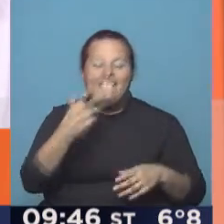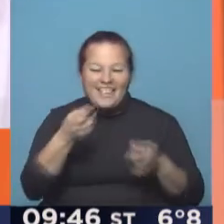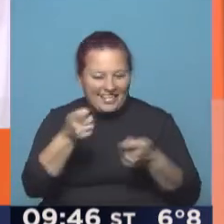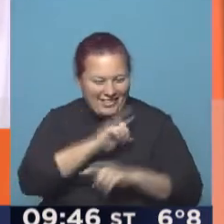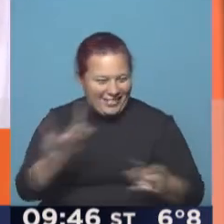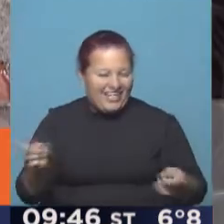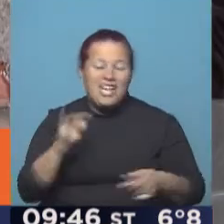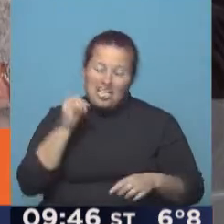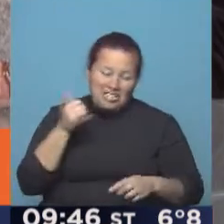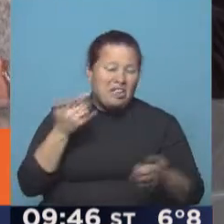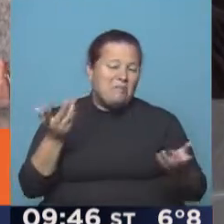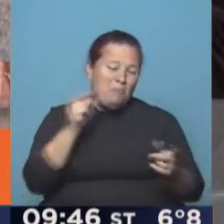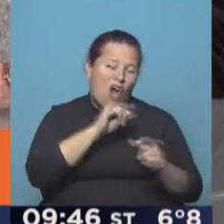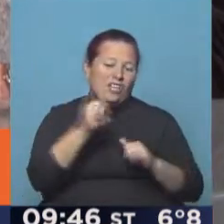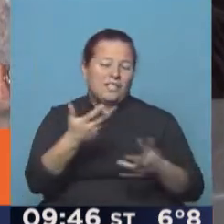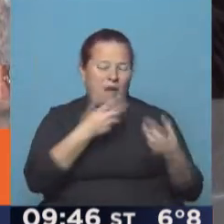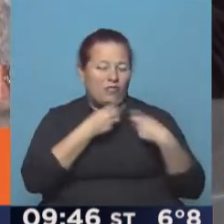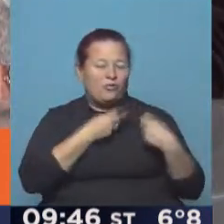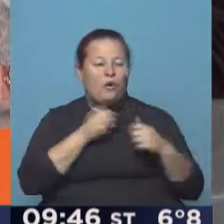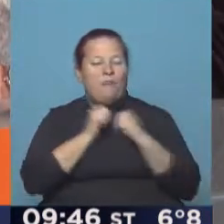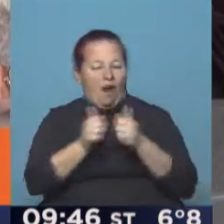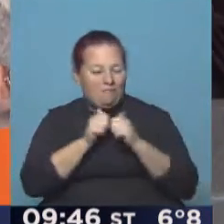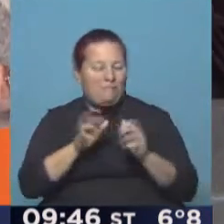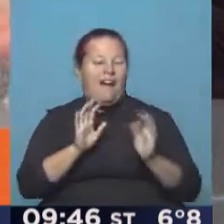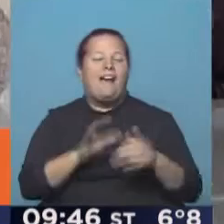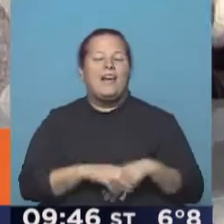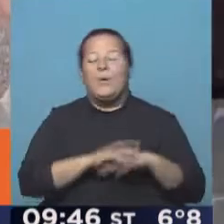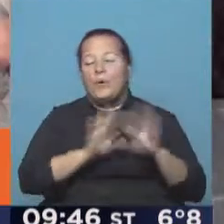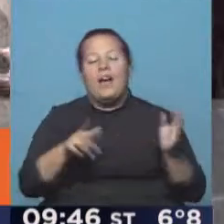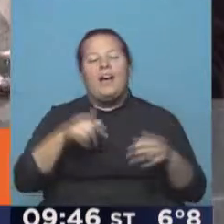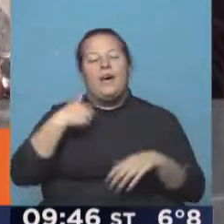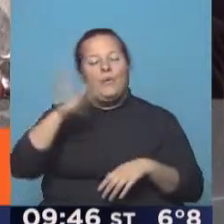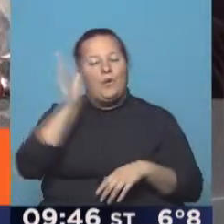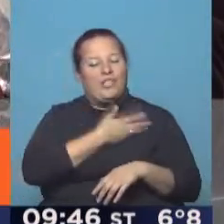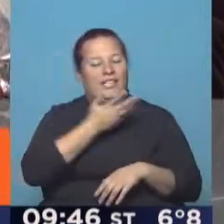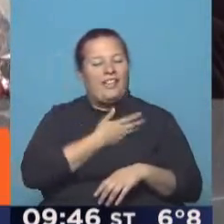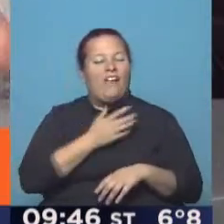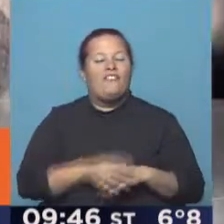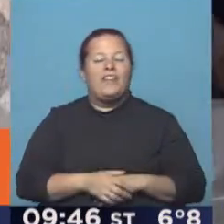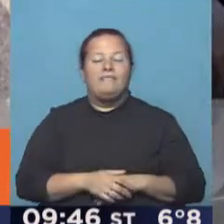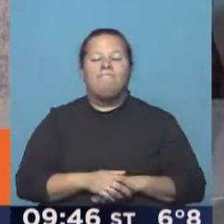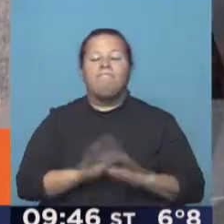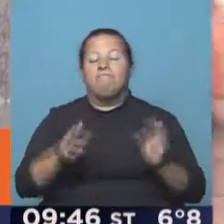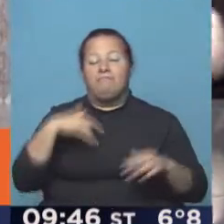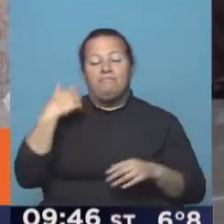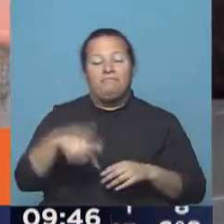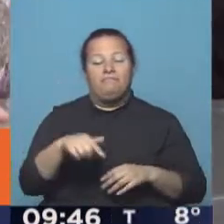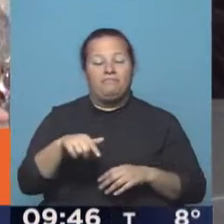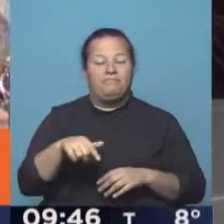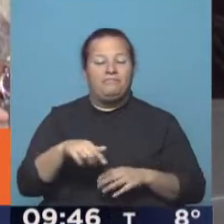eso. No, sí, en parte sí, no me ayuda, me acompaña, claro. Y bueno, ahora me voy a Santa Fe, así que ahora después de